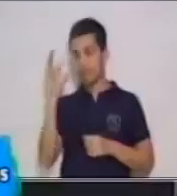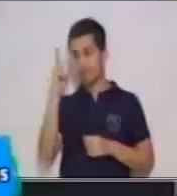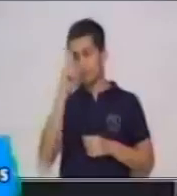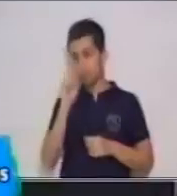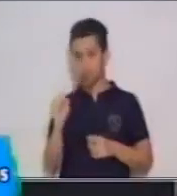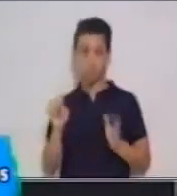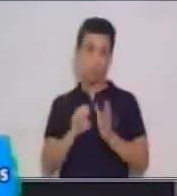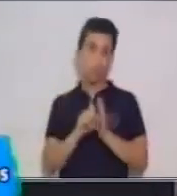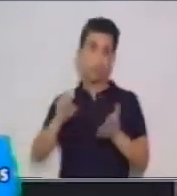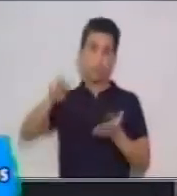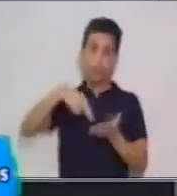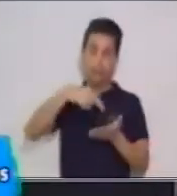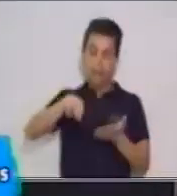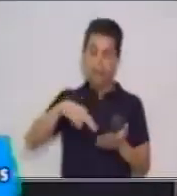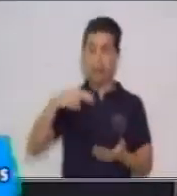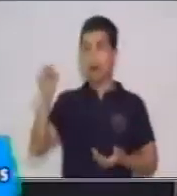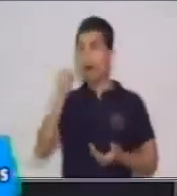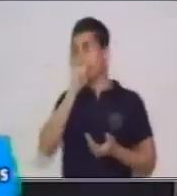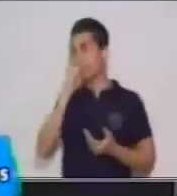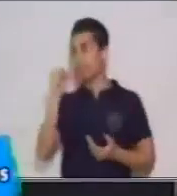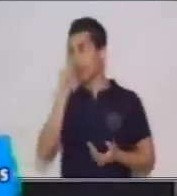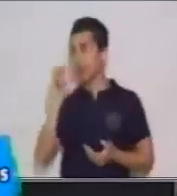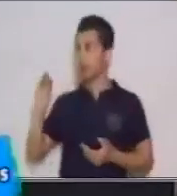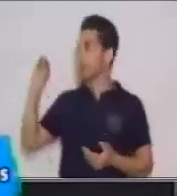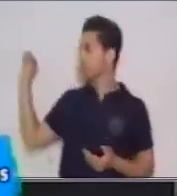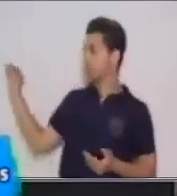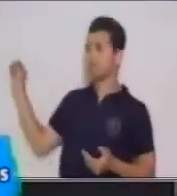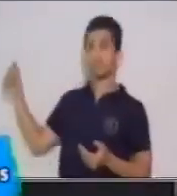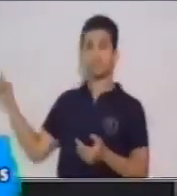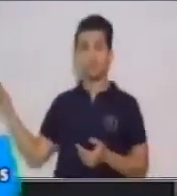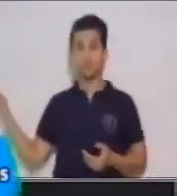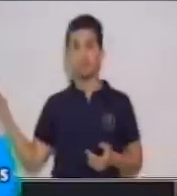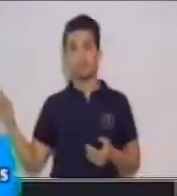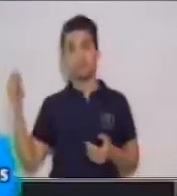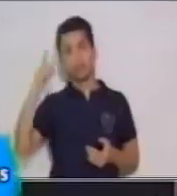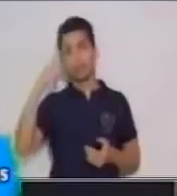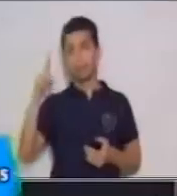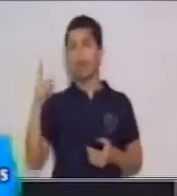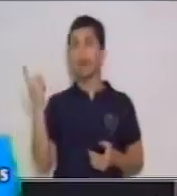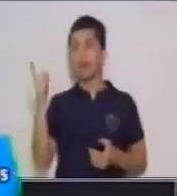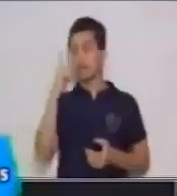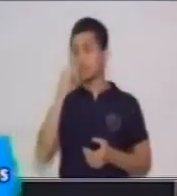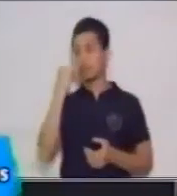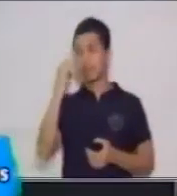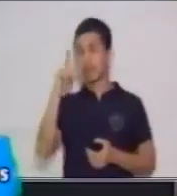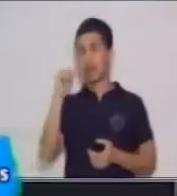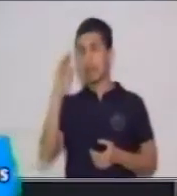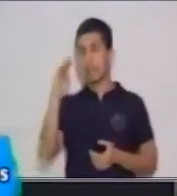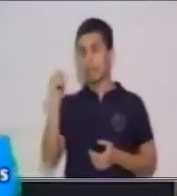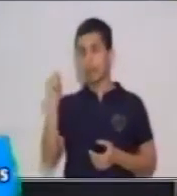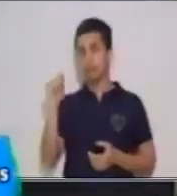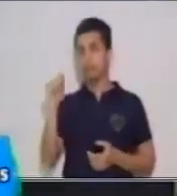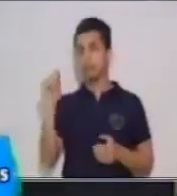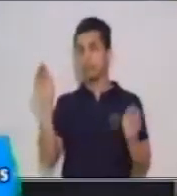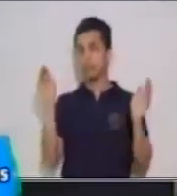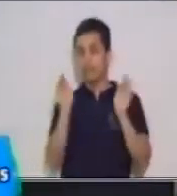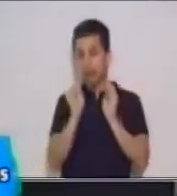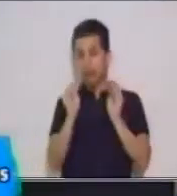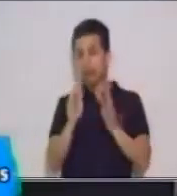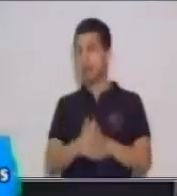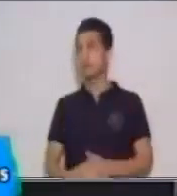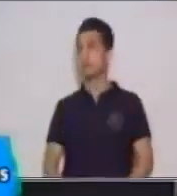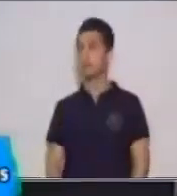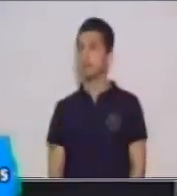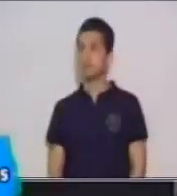bailar, cantar. Acá encontramos las encontramos en las sílabas cerradas.